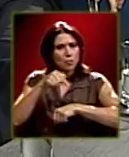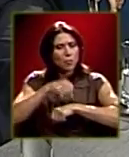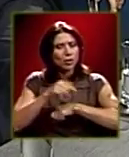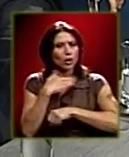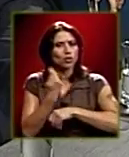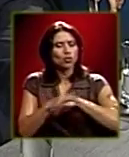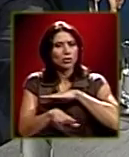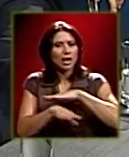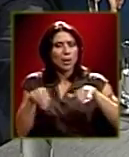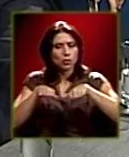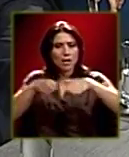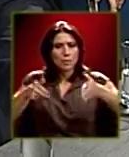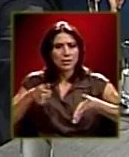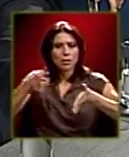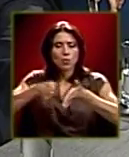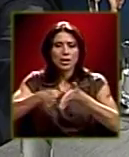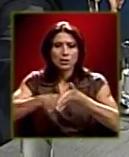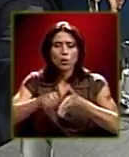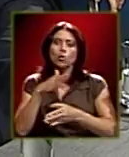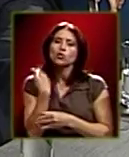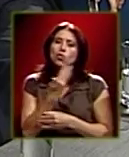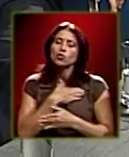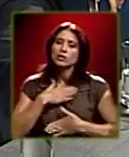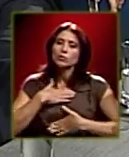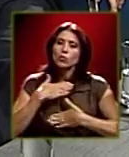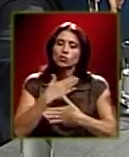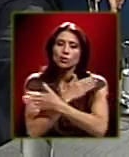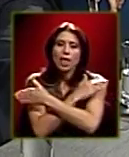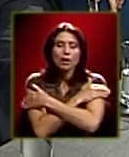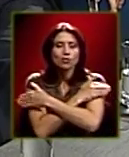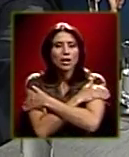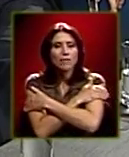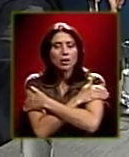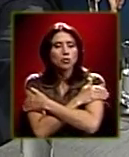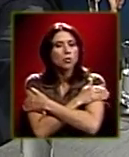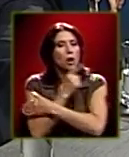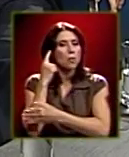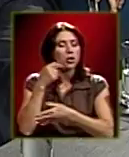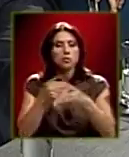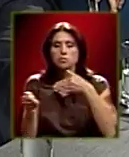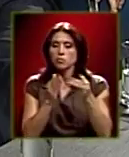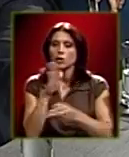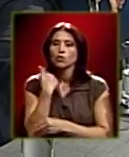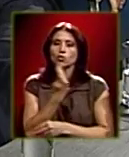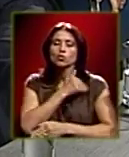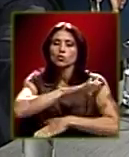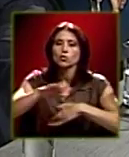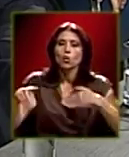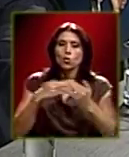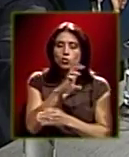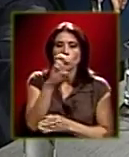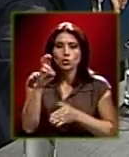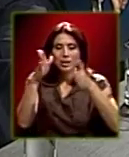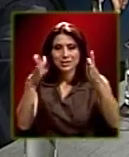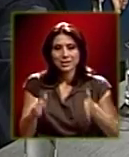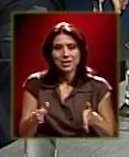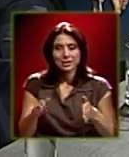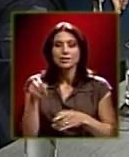estemos dispuestos a darnos el abrazo, porque por encima de todo somos costarricenses, y ese me